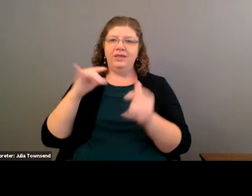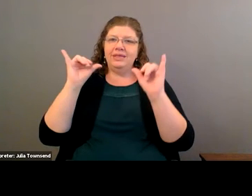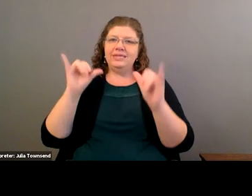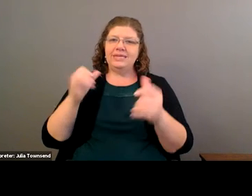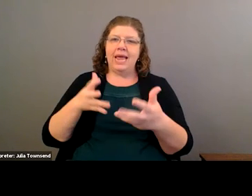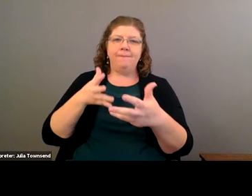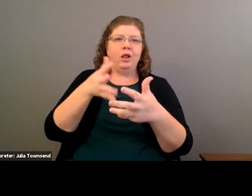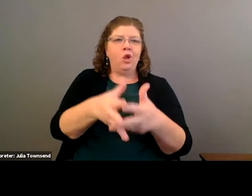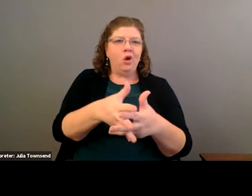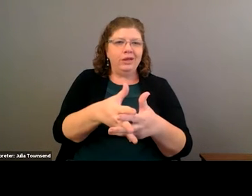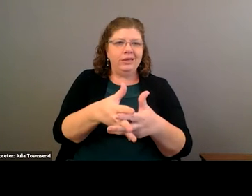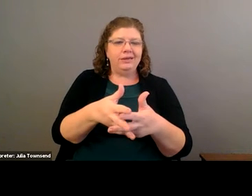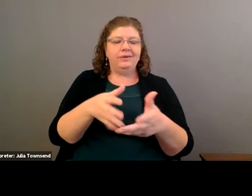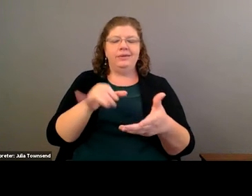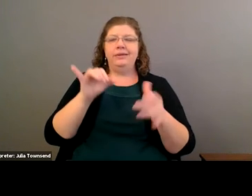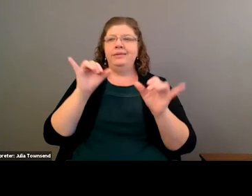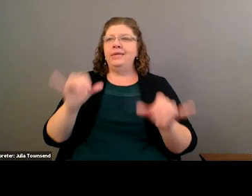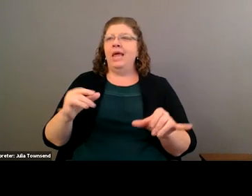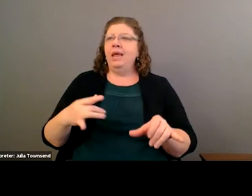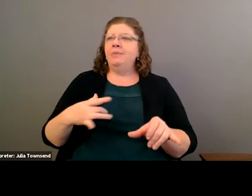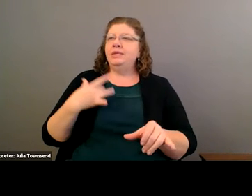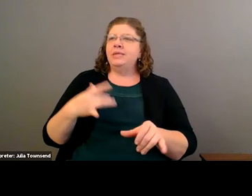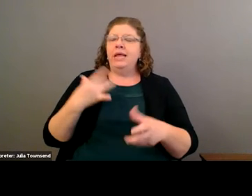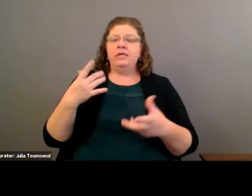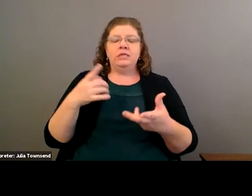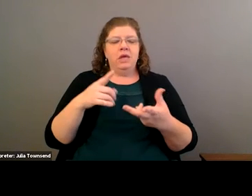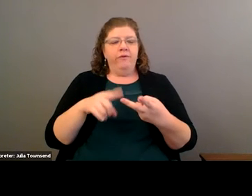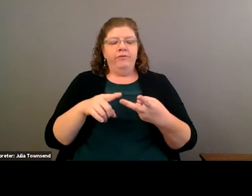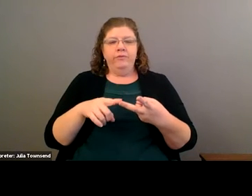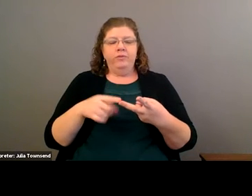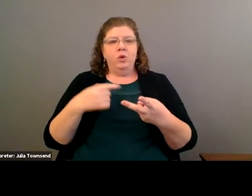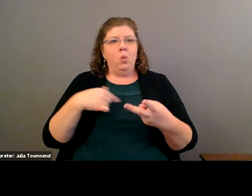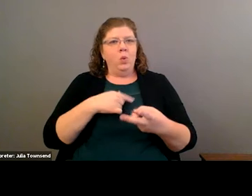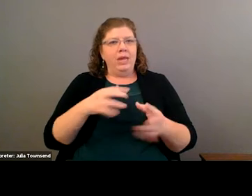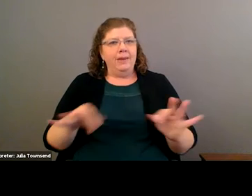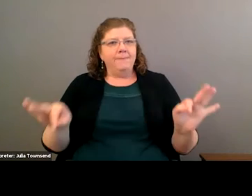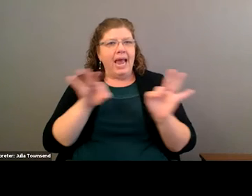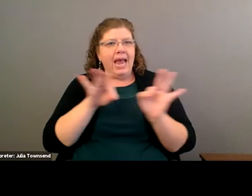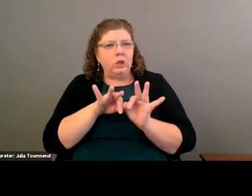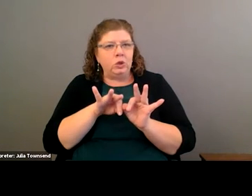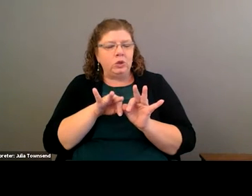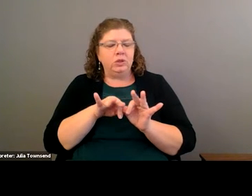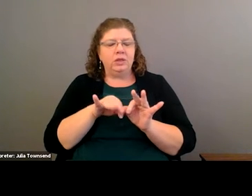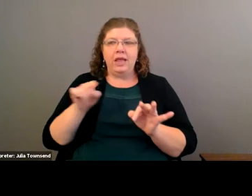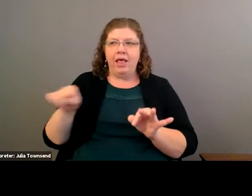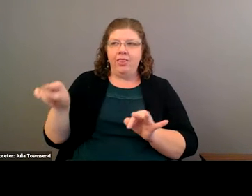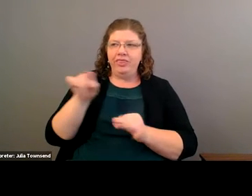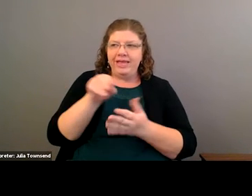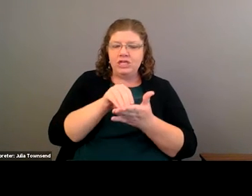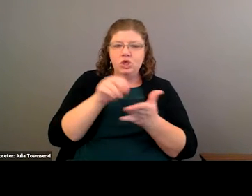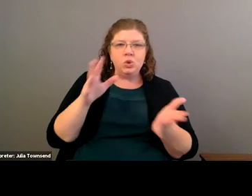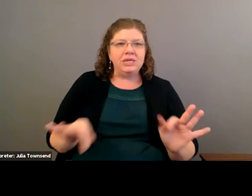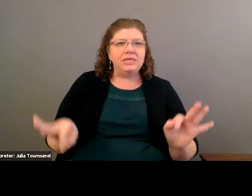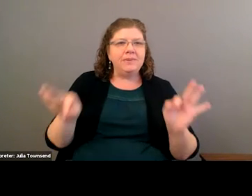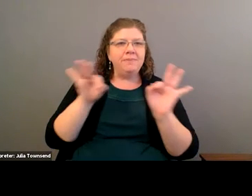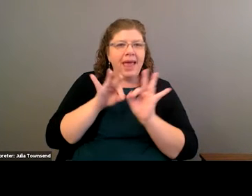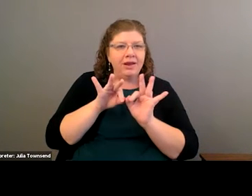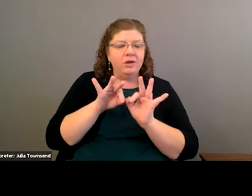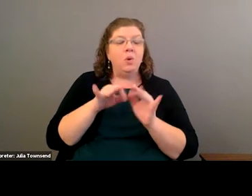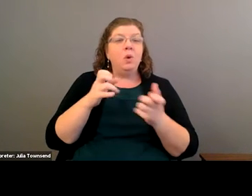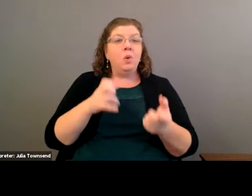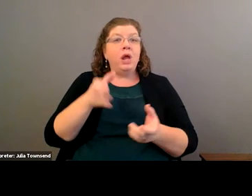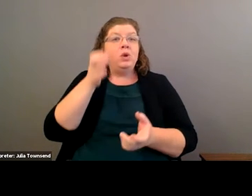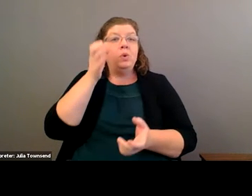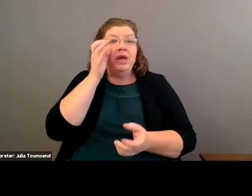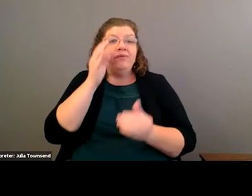no todos aquí sienten ese sentido de conexión y de pertenencia y que importan? Muchos estudiantes se sienten así.